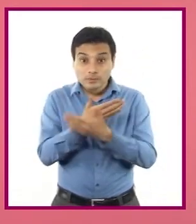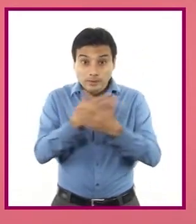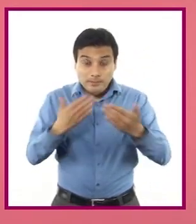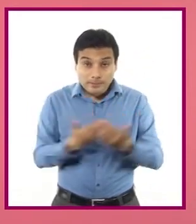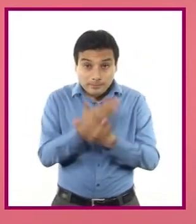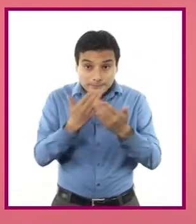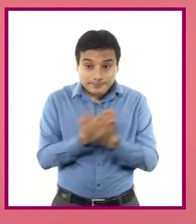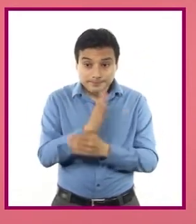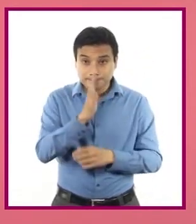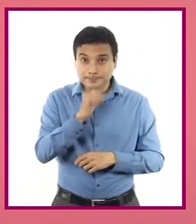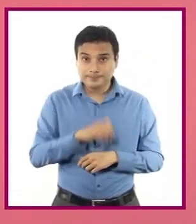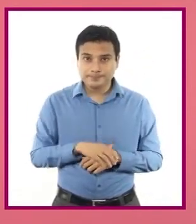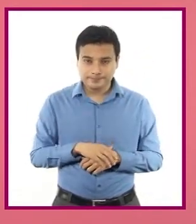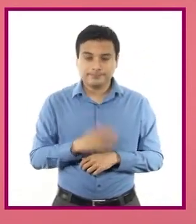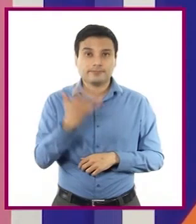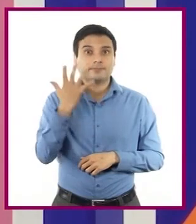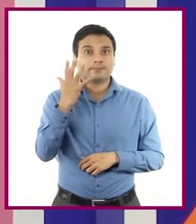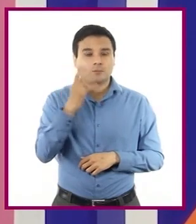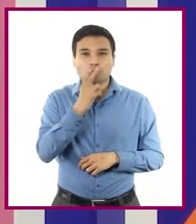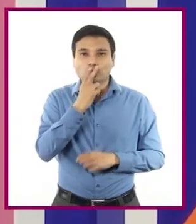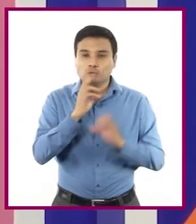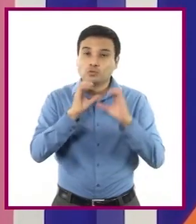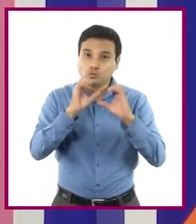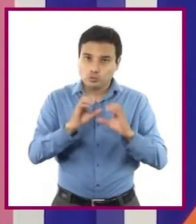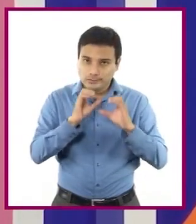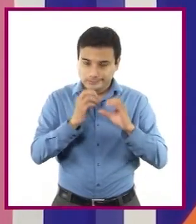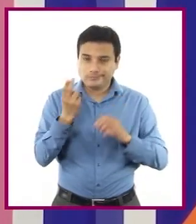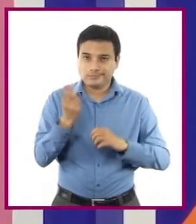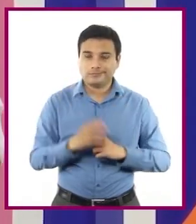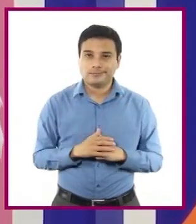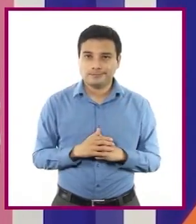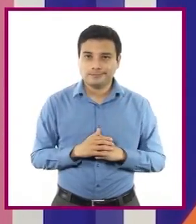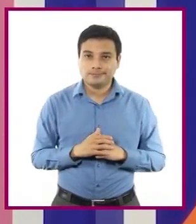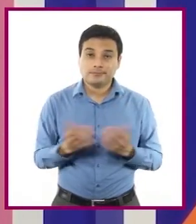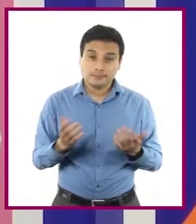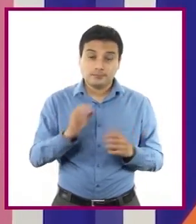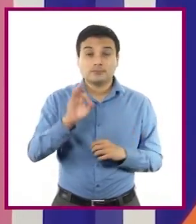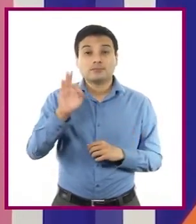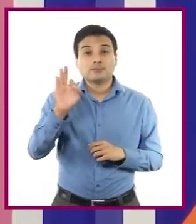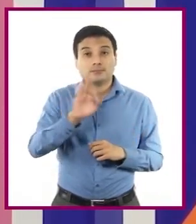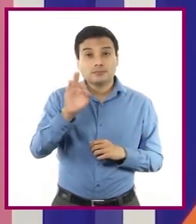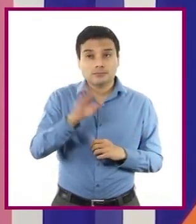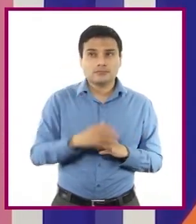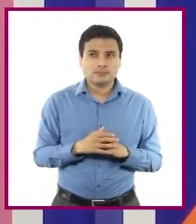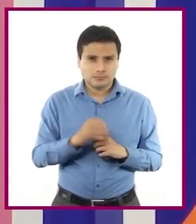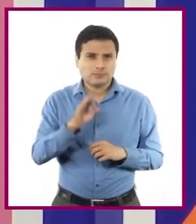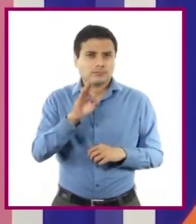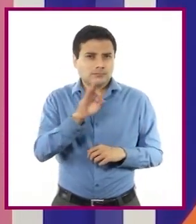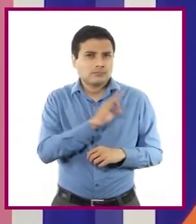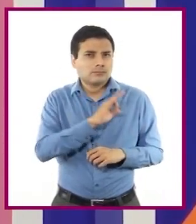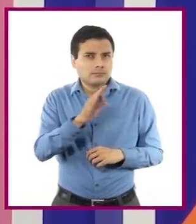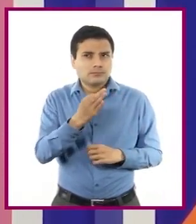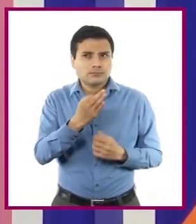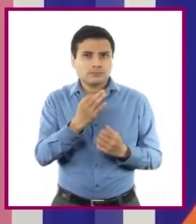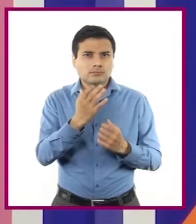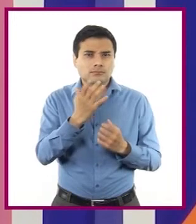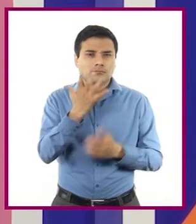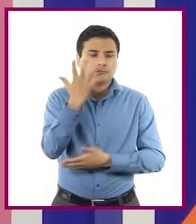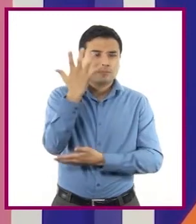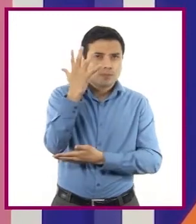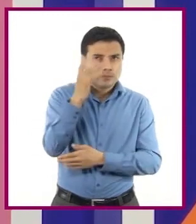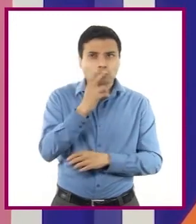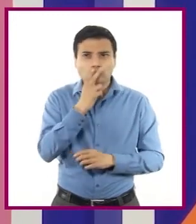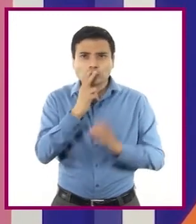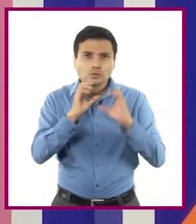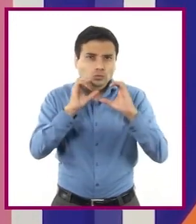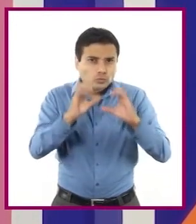la recuperación de la reserva es fundamental. Tal vez existan otras acciones más que apoyen la recuperación de la